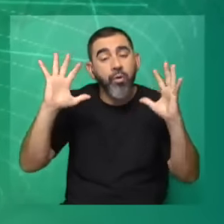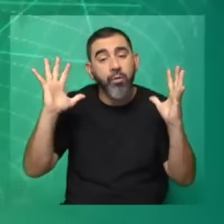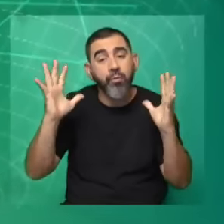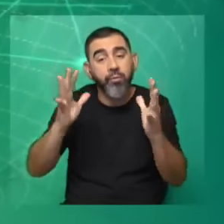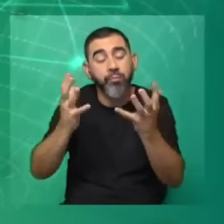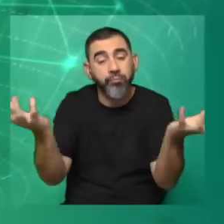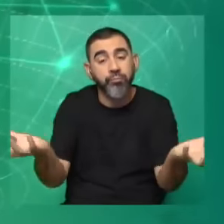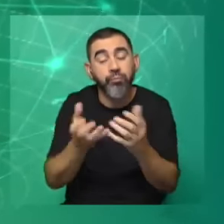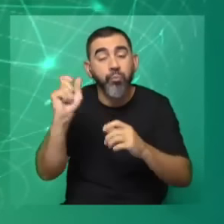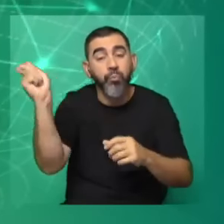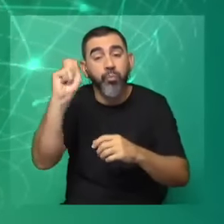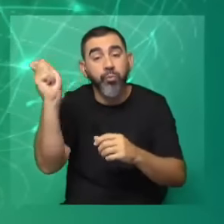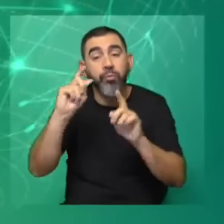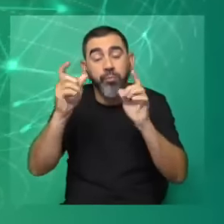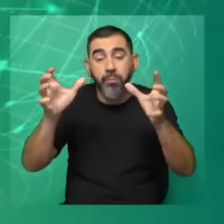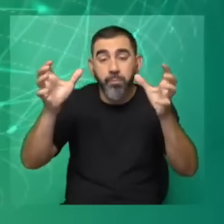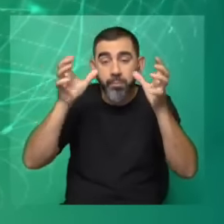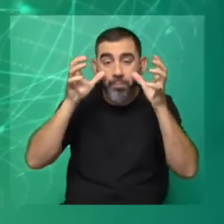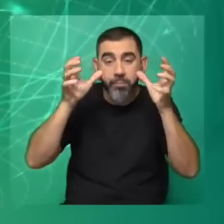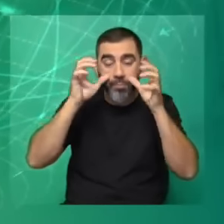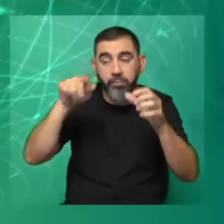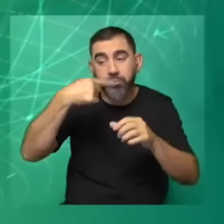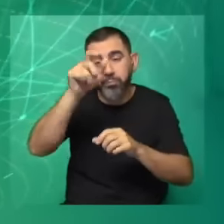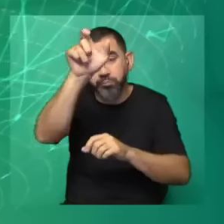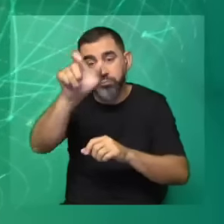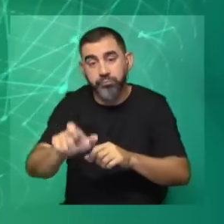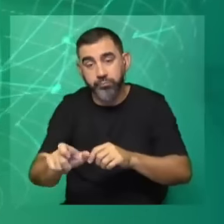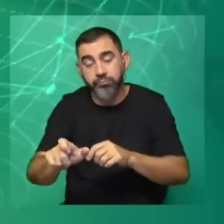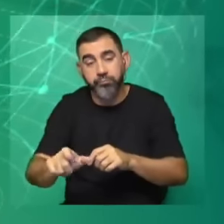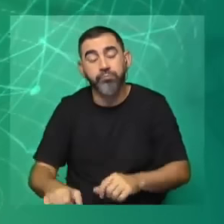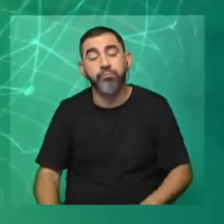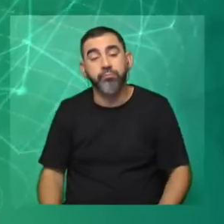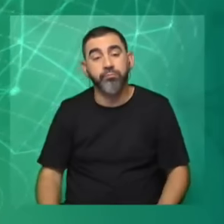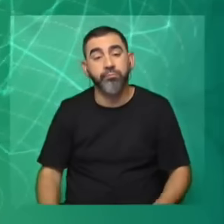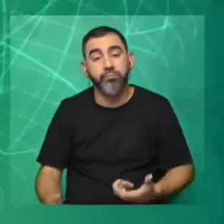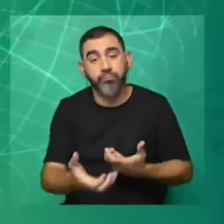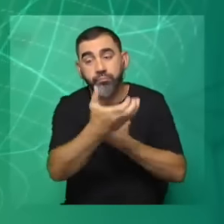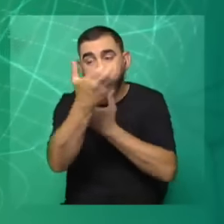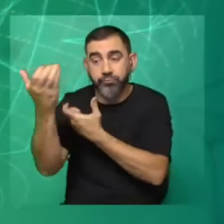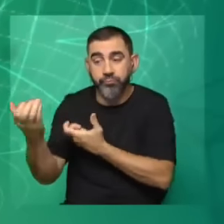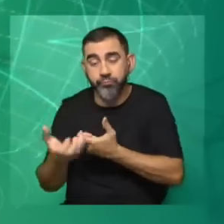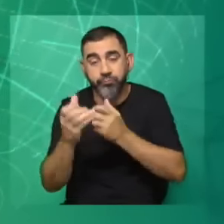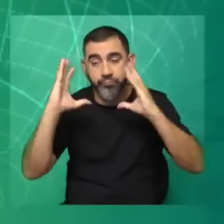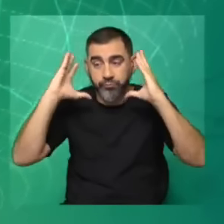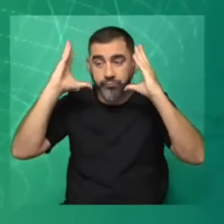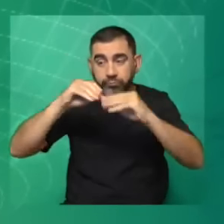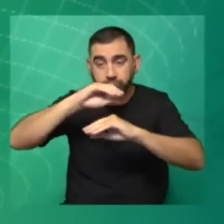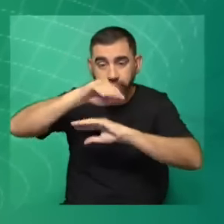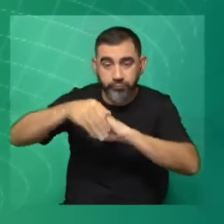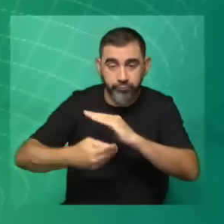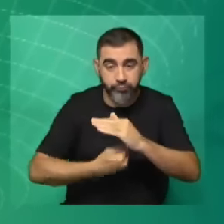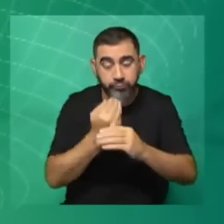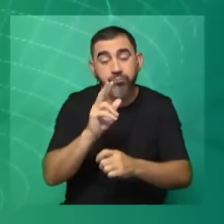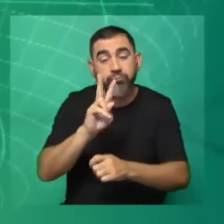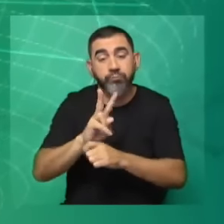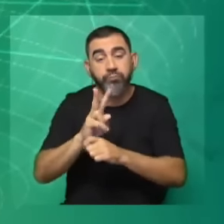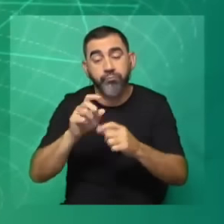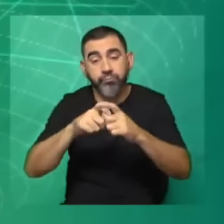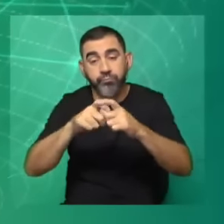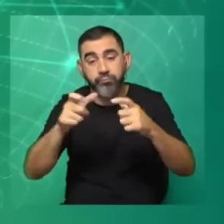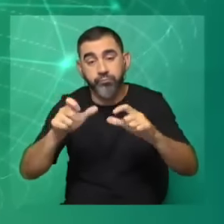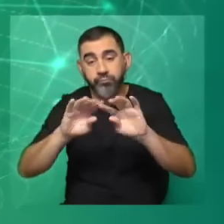además implica riesgo para terceras personas el trabajo de personal de bomberos continúa durante la noche y la madrugada logrando contener el incendio y